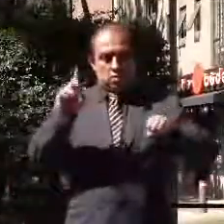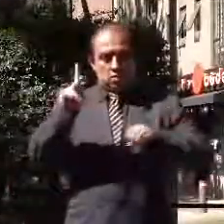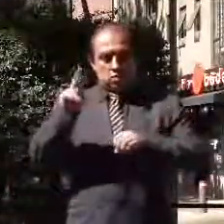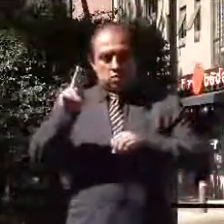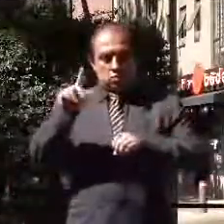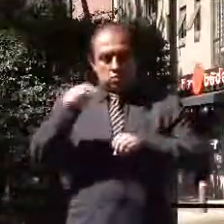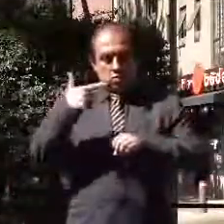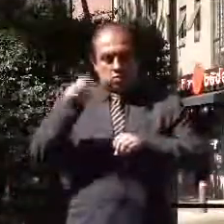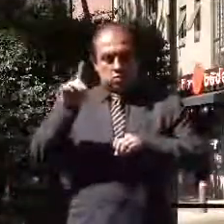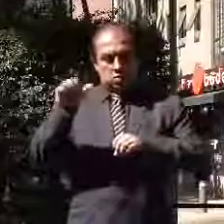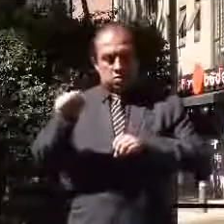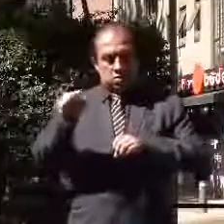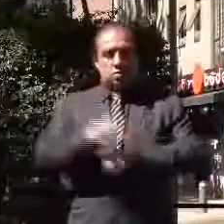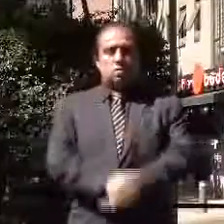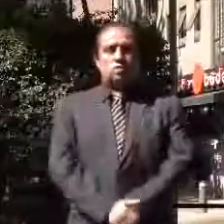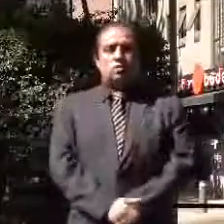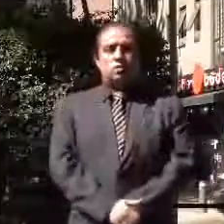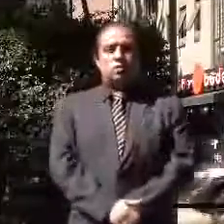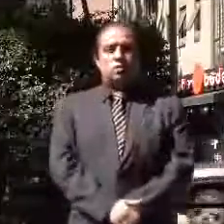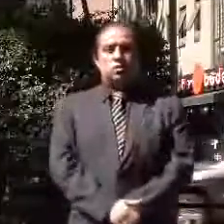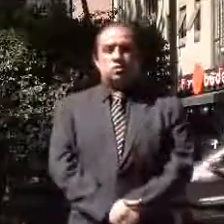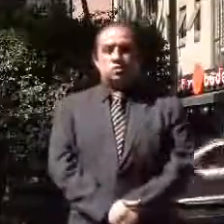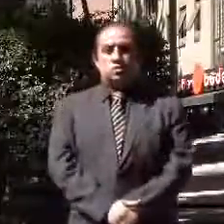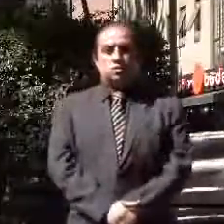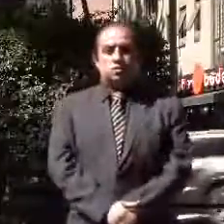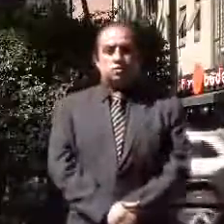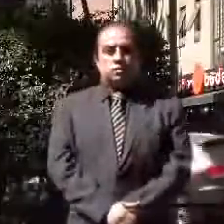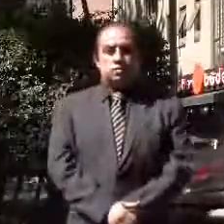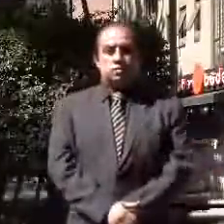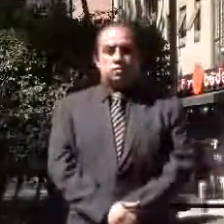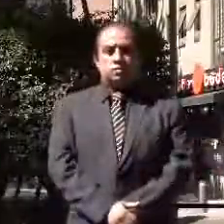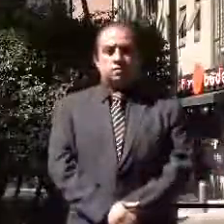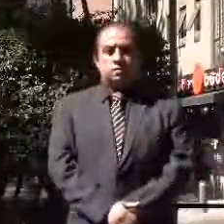aparte CFE tenía un programa en donde